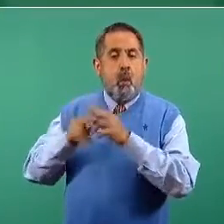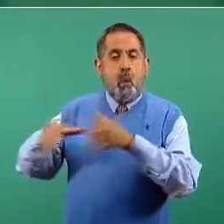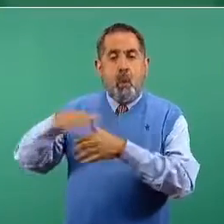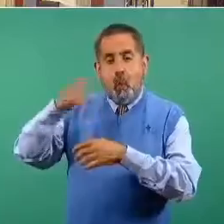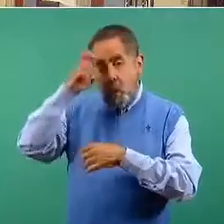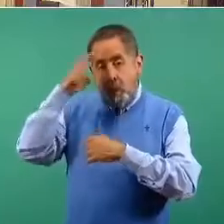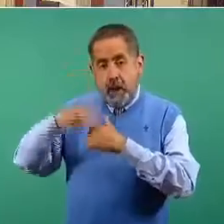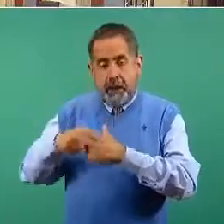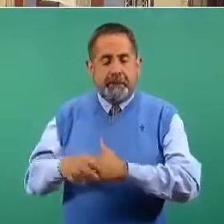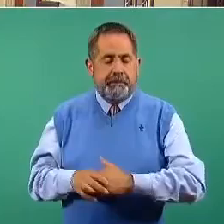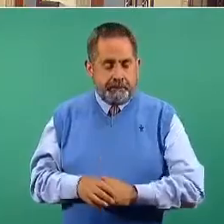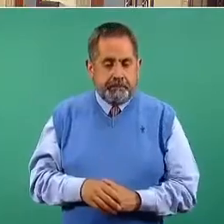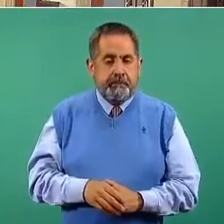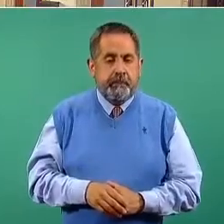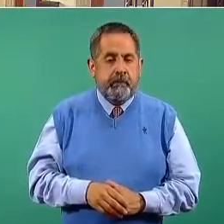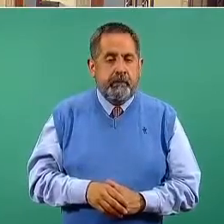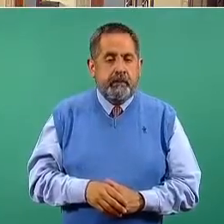europea.